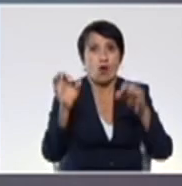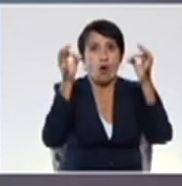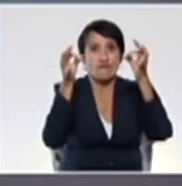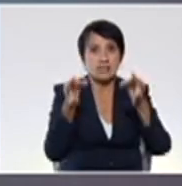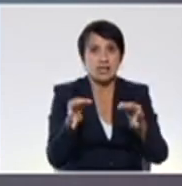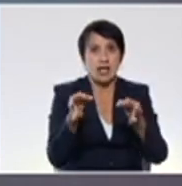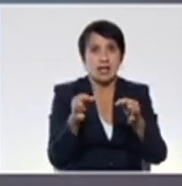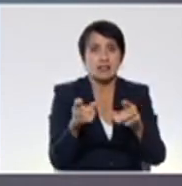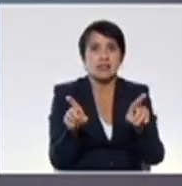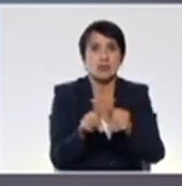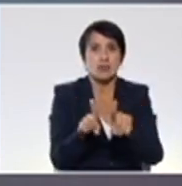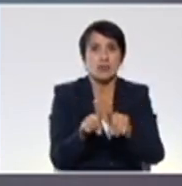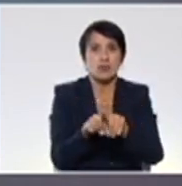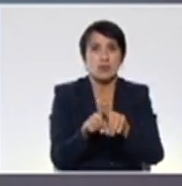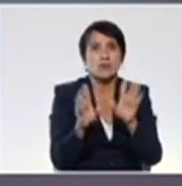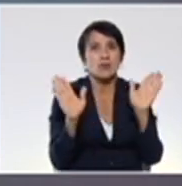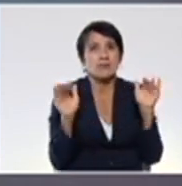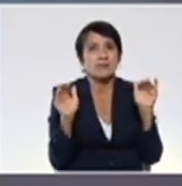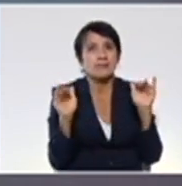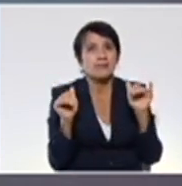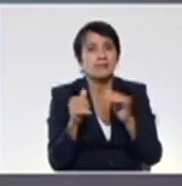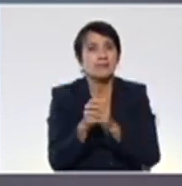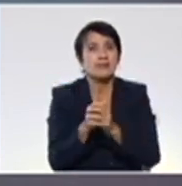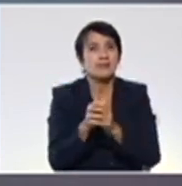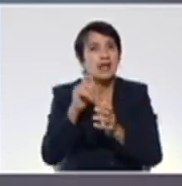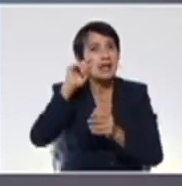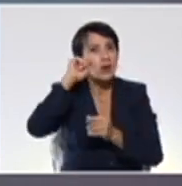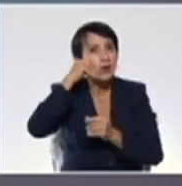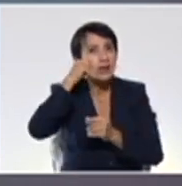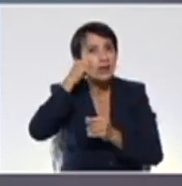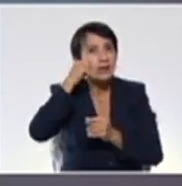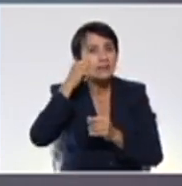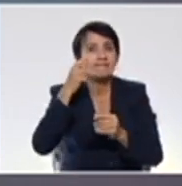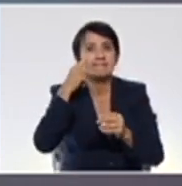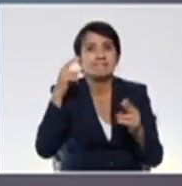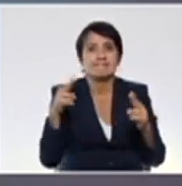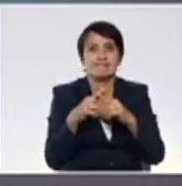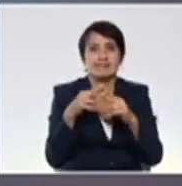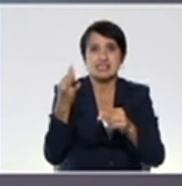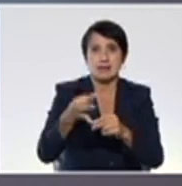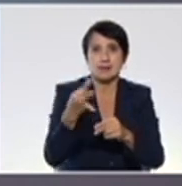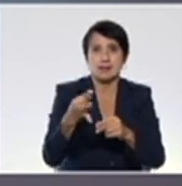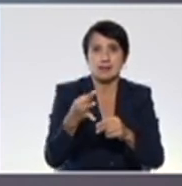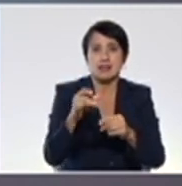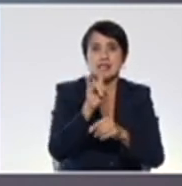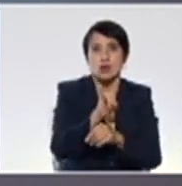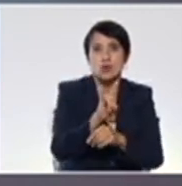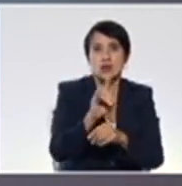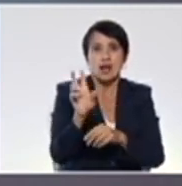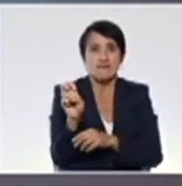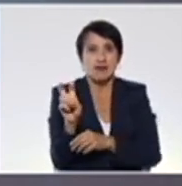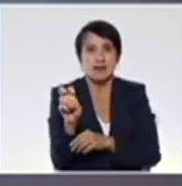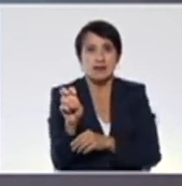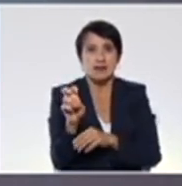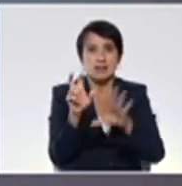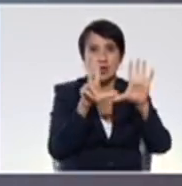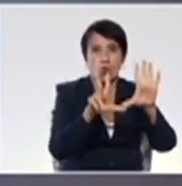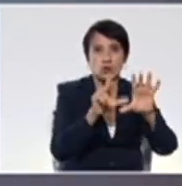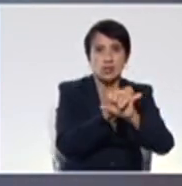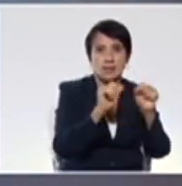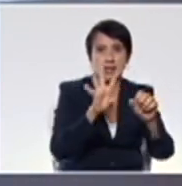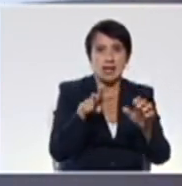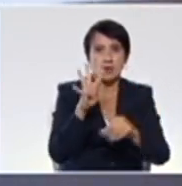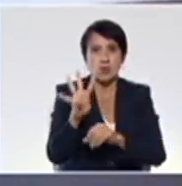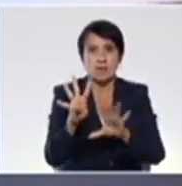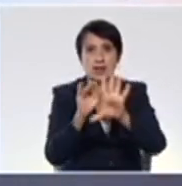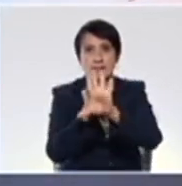@ViveTVOficial. De esa manera nos despedimos, pero les recordamos que nos encontraremos siempre de lunes a viernes, de 8 a 9